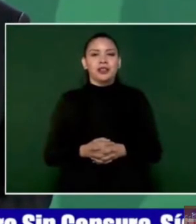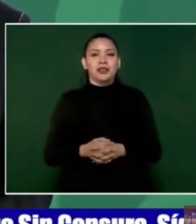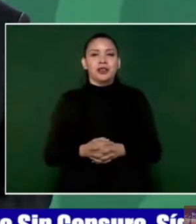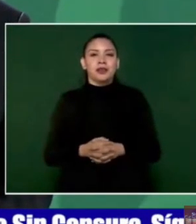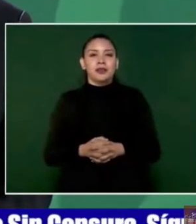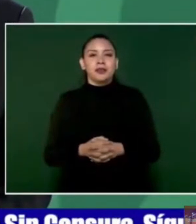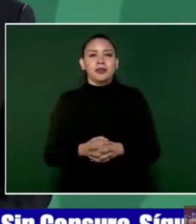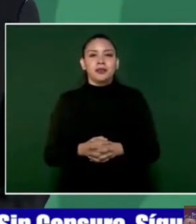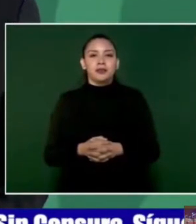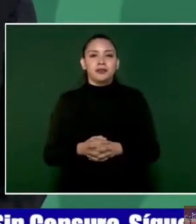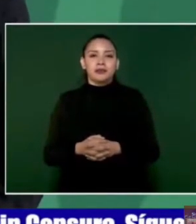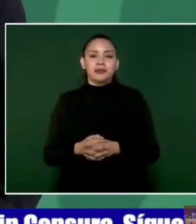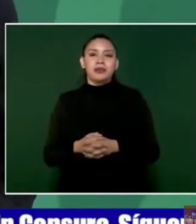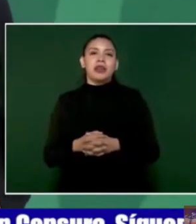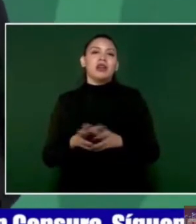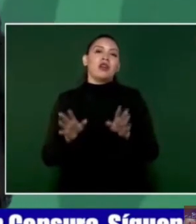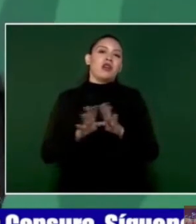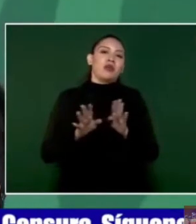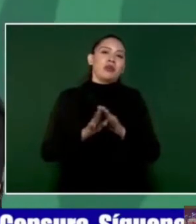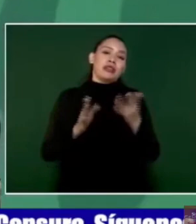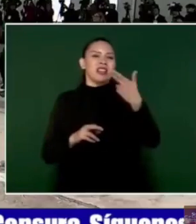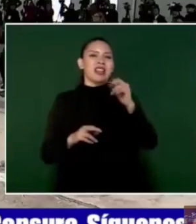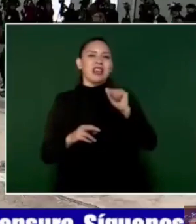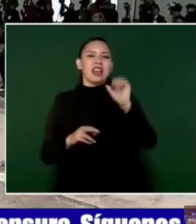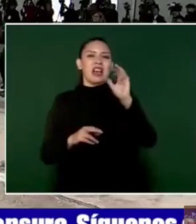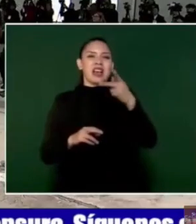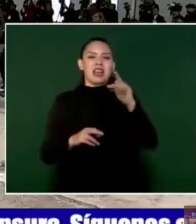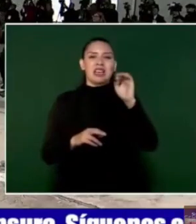en la mañanera se llevan otros temas también de